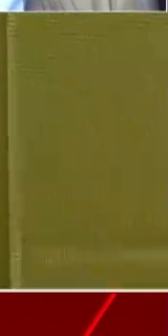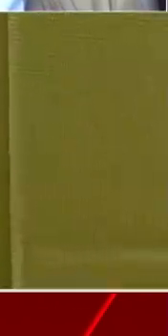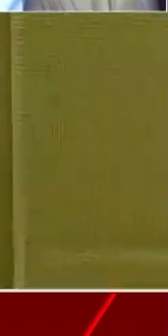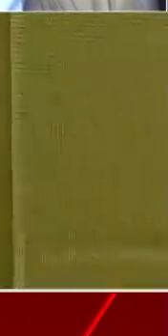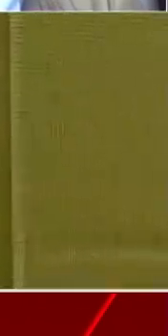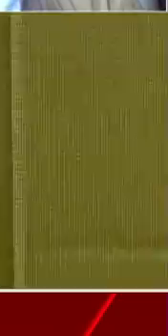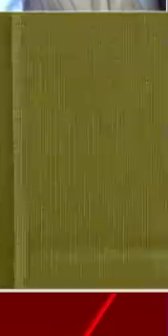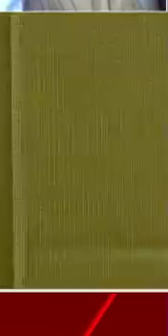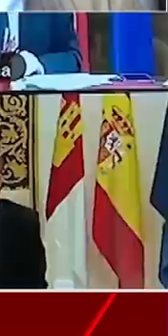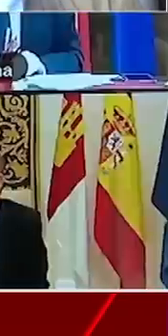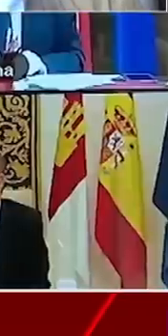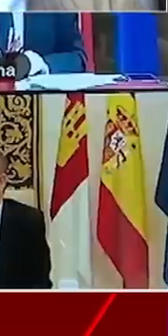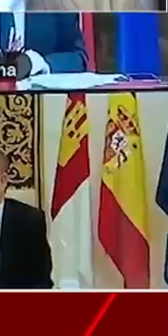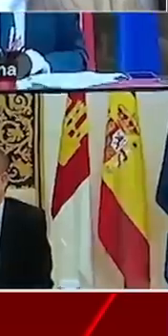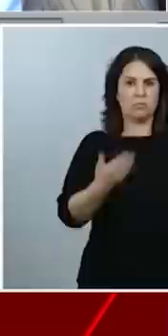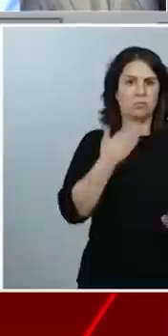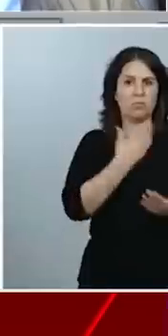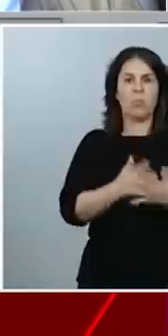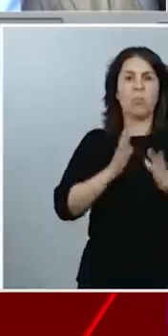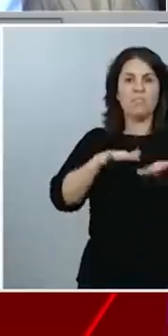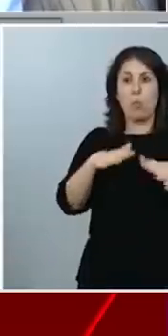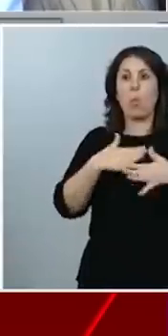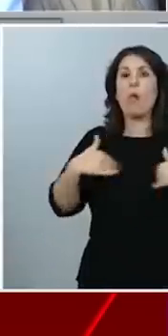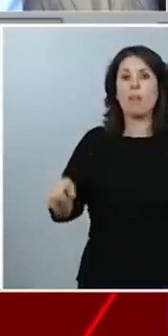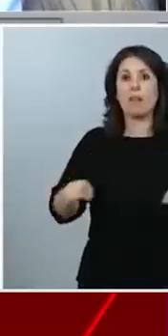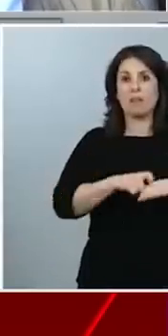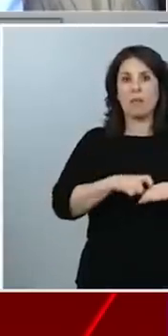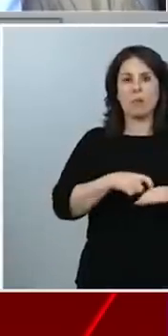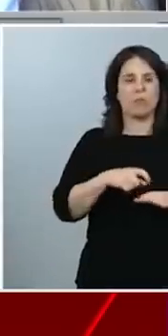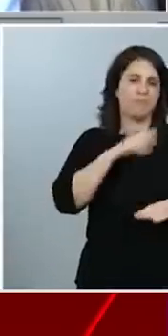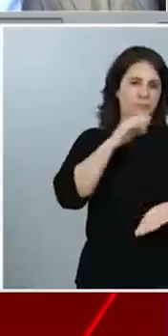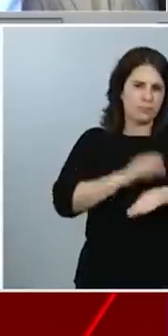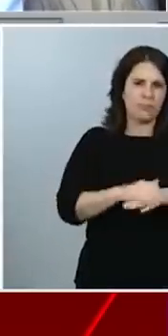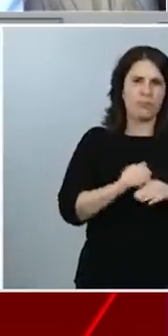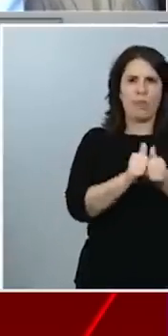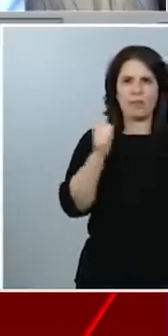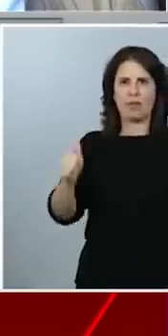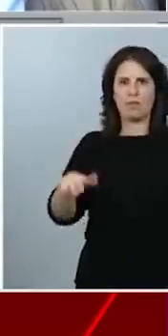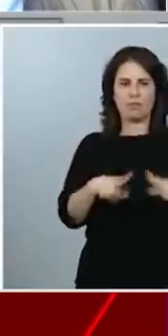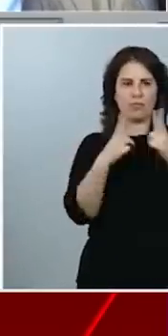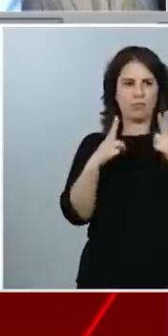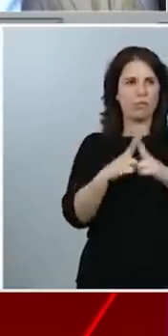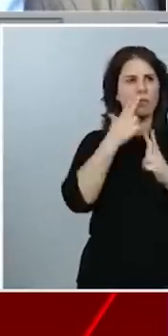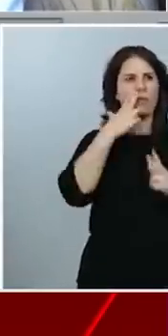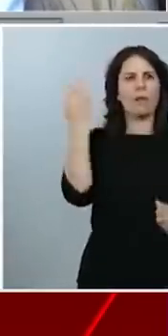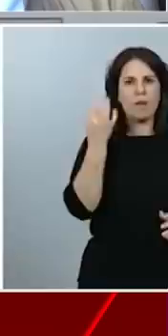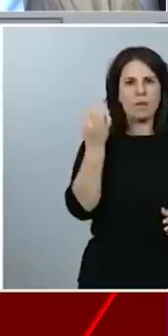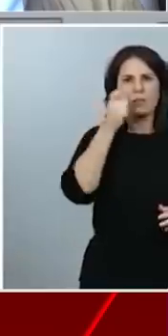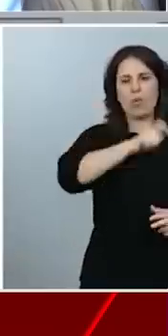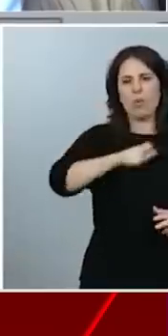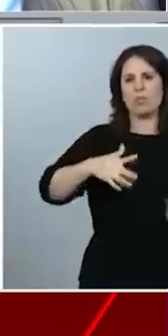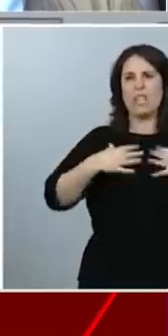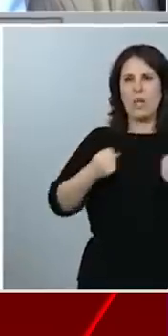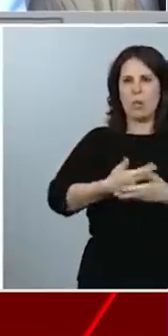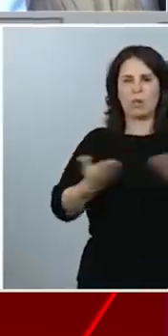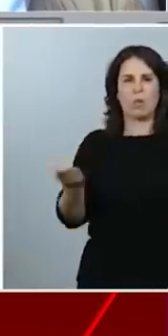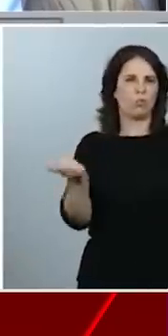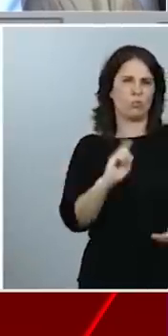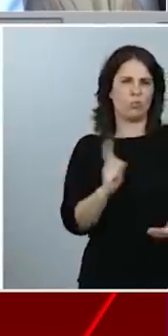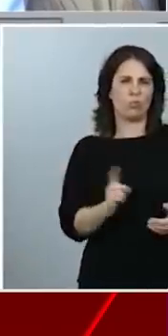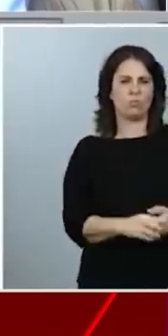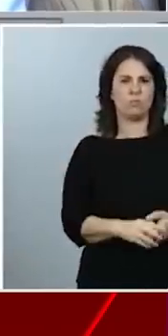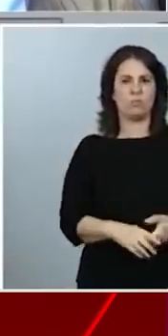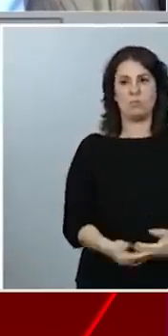va a conciliar este nuevo subsidio con las ayudas de este tipo que ya tenían todas las autonomías y los